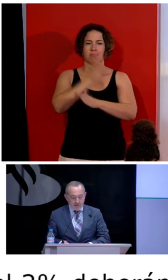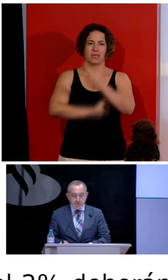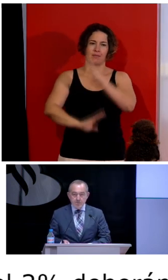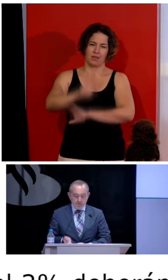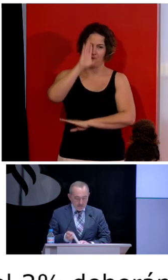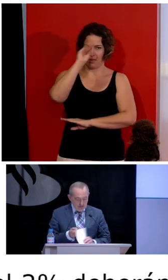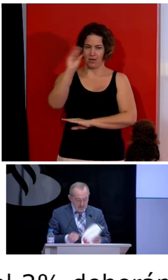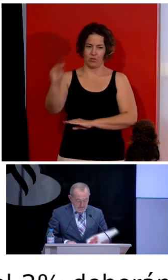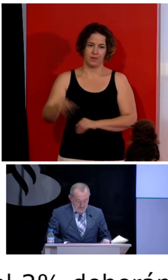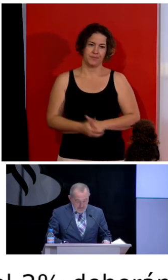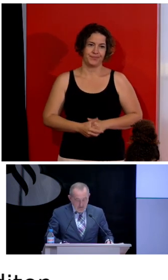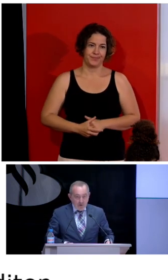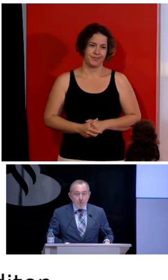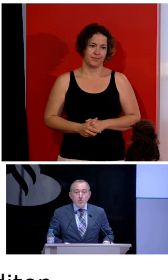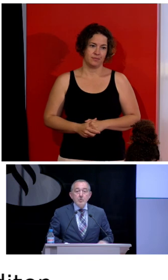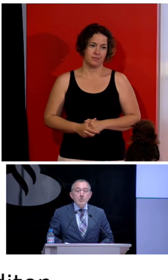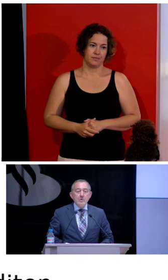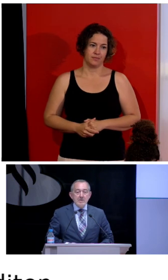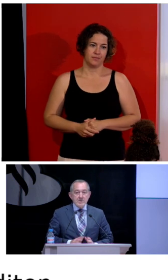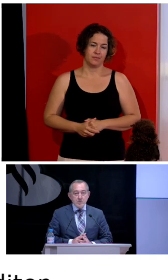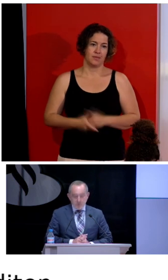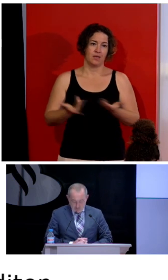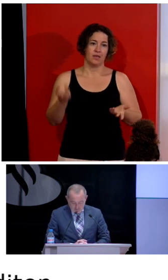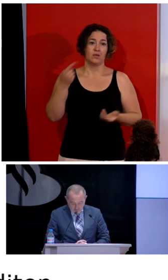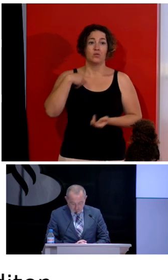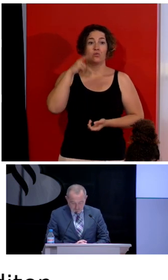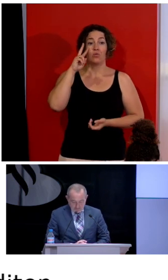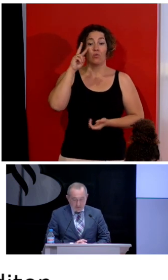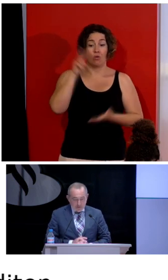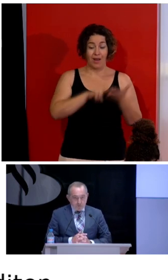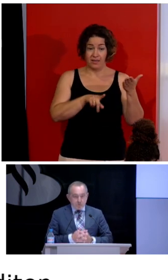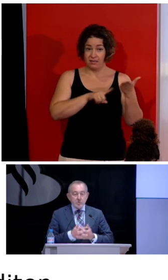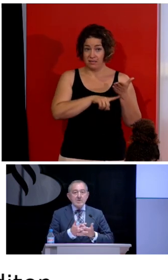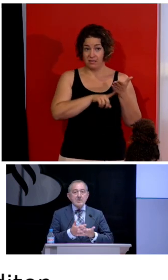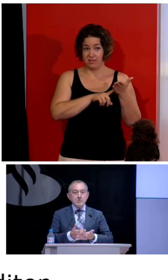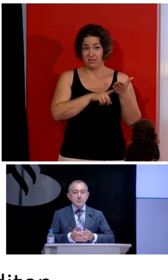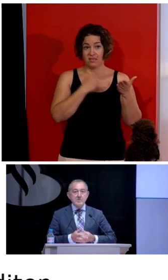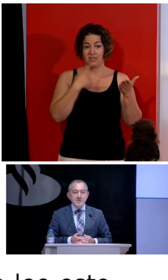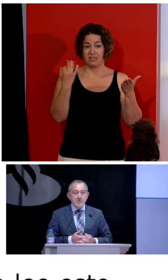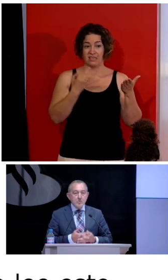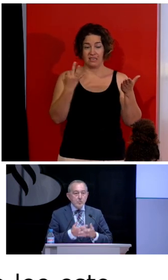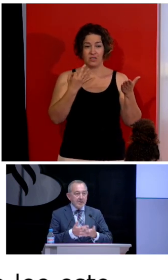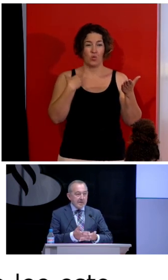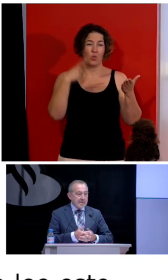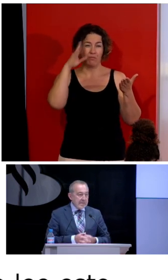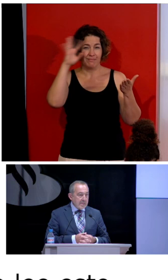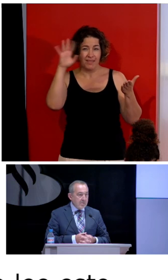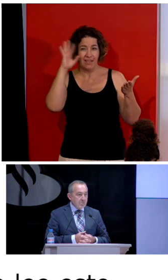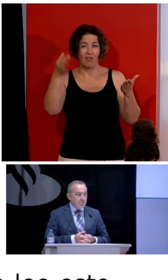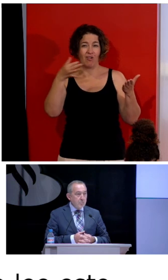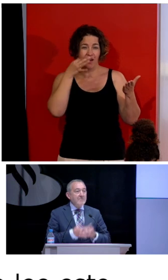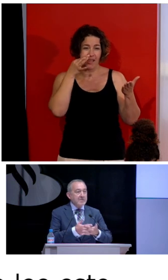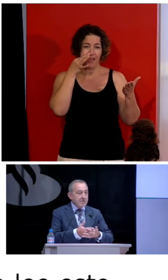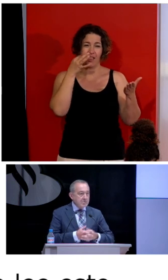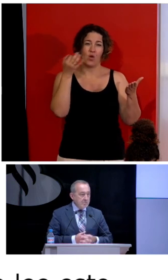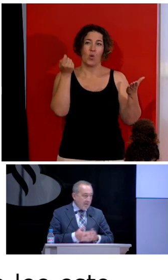intelectual. Cuando uno lee esto, dice, bueno, ¿esto qué es? ¿Un deseo? ¿Una realidad?